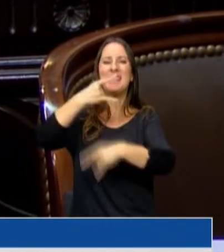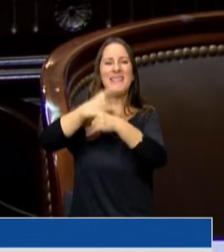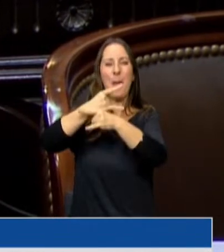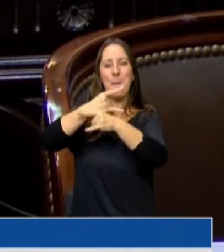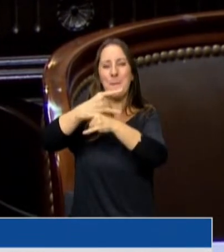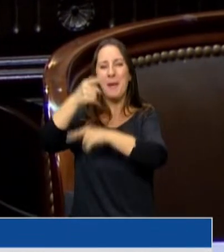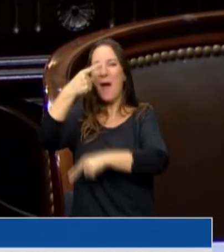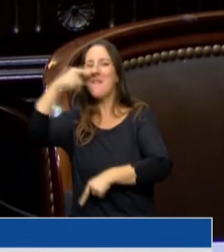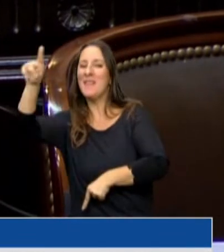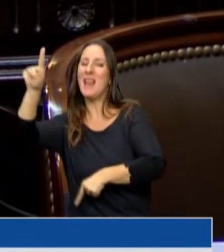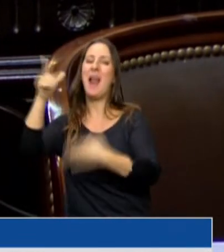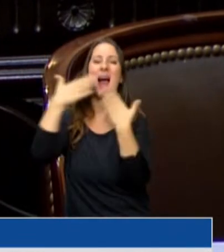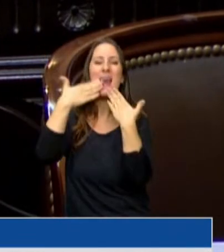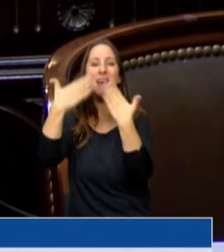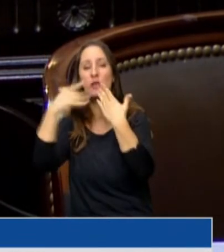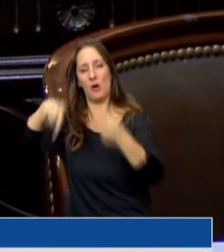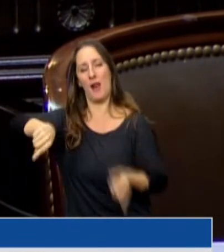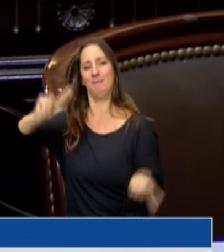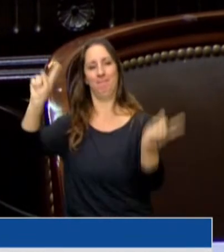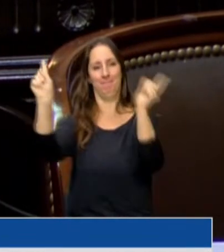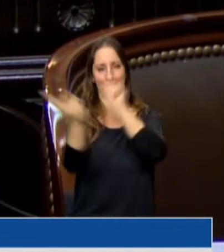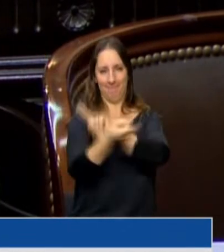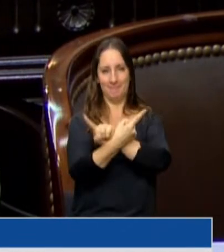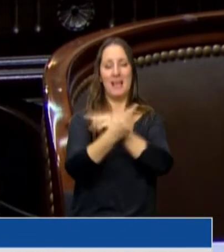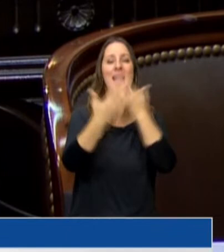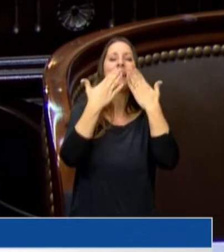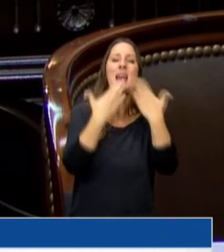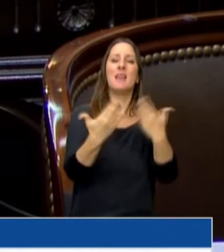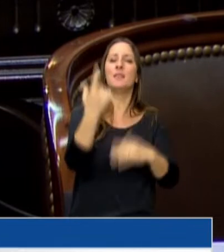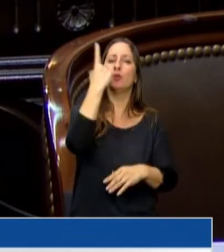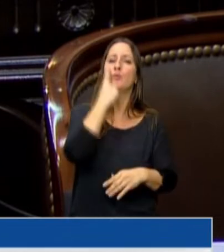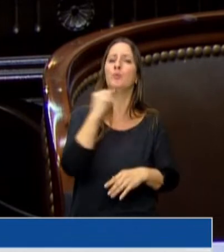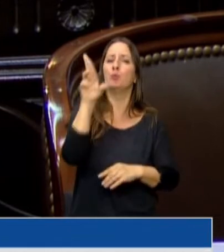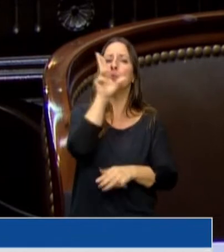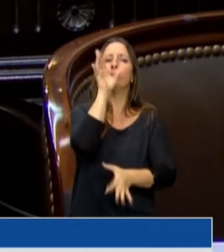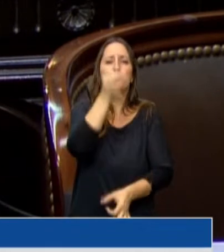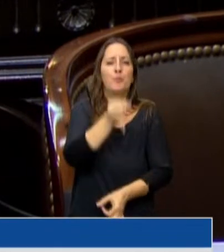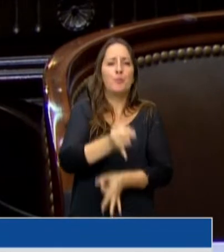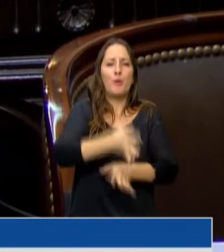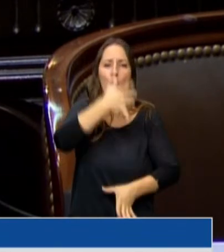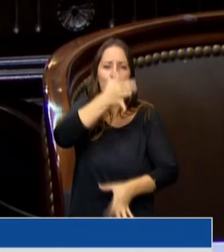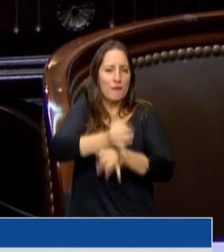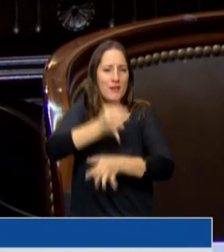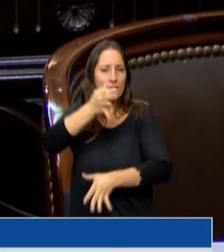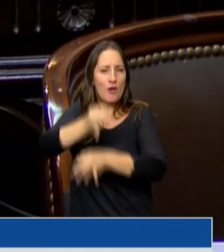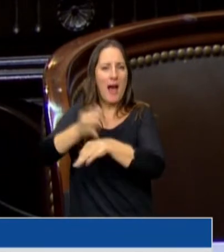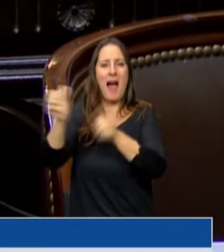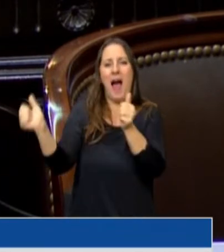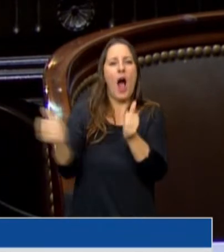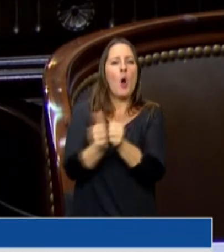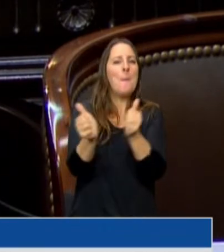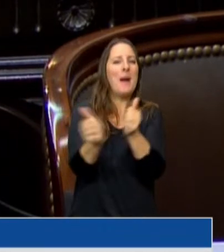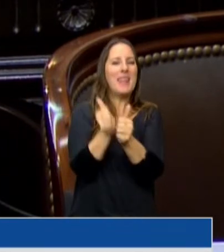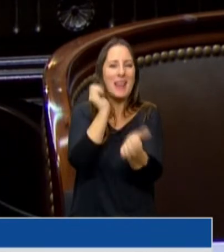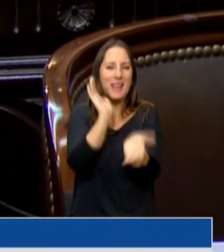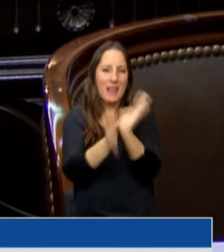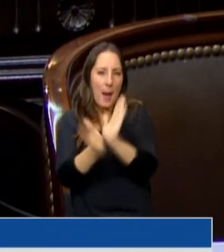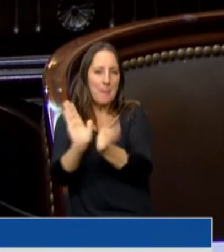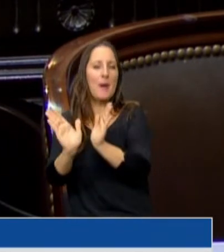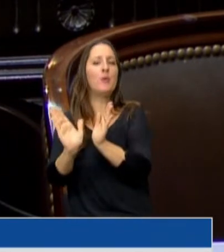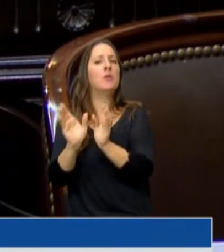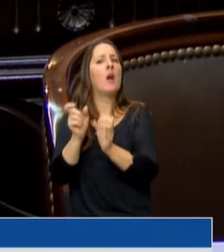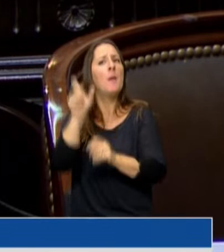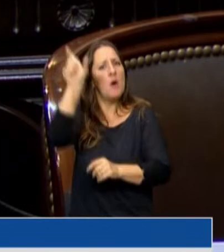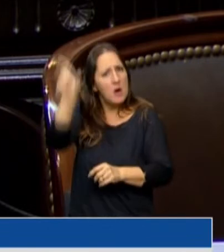es agradecerle a las y los profesionales acompañantes terapéuticos por